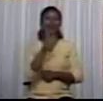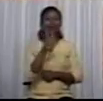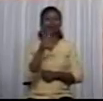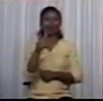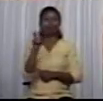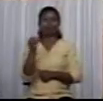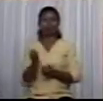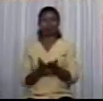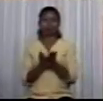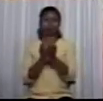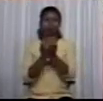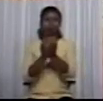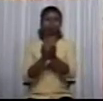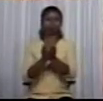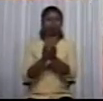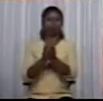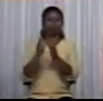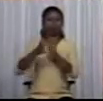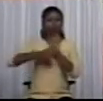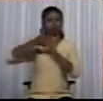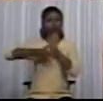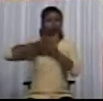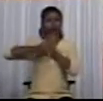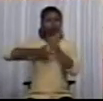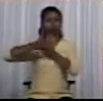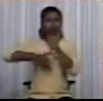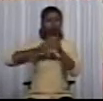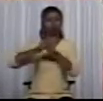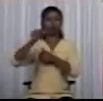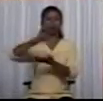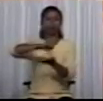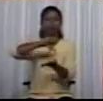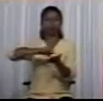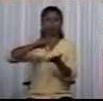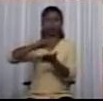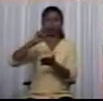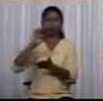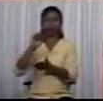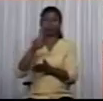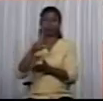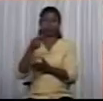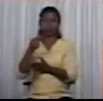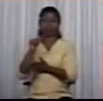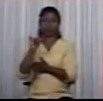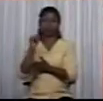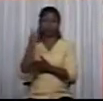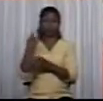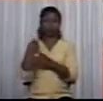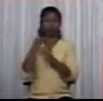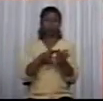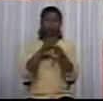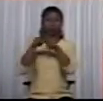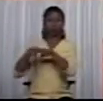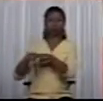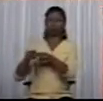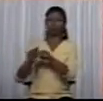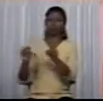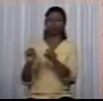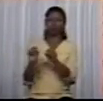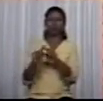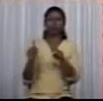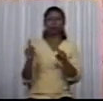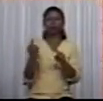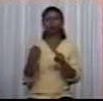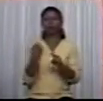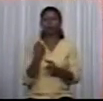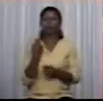320 kilómetros por hora. Y ahí fuimos a una ciudad que nos mandó Don Keibo. Pasamos por la ciudad de Fullino en el tren, pero no saltamos. Pero ciudad como esa